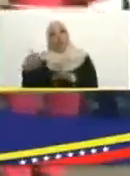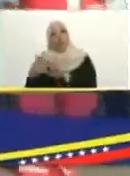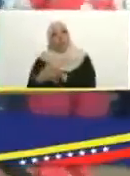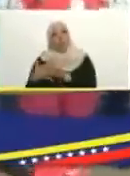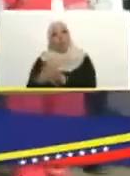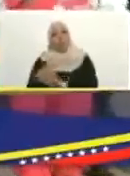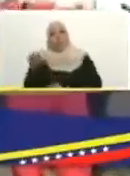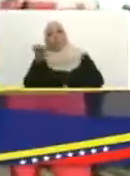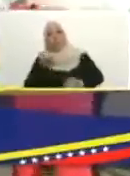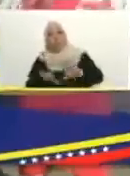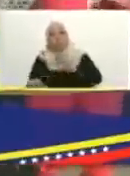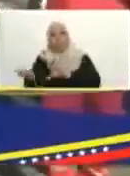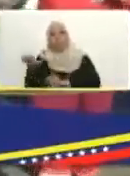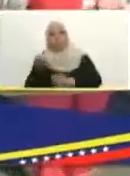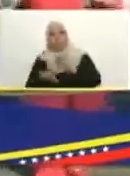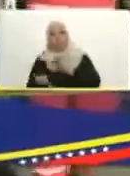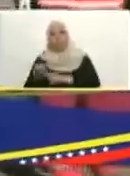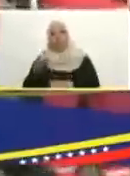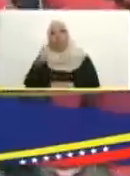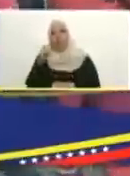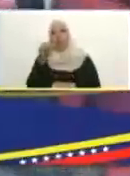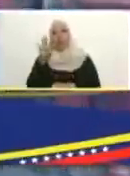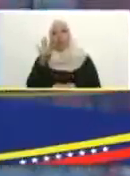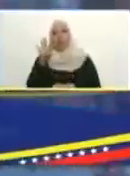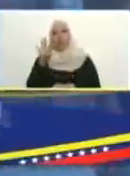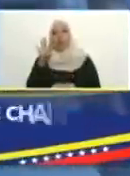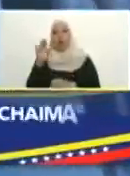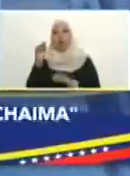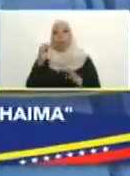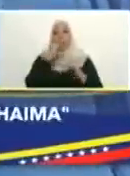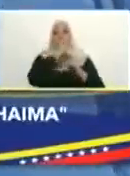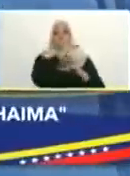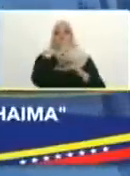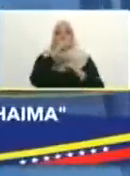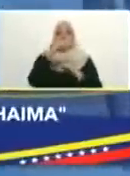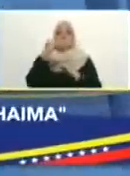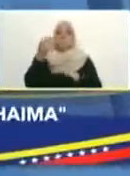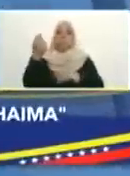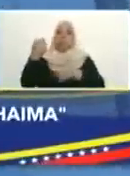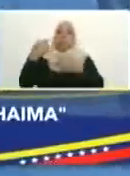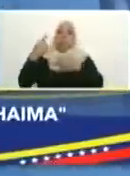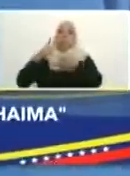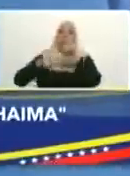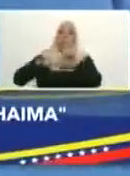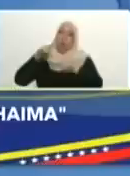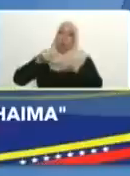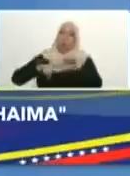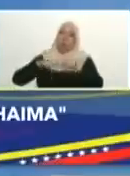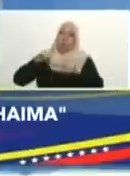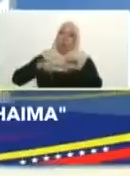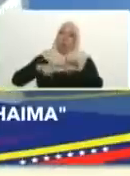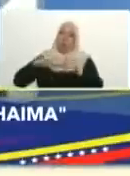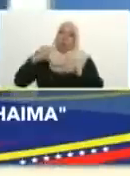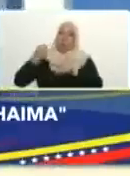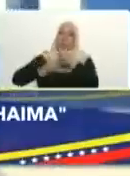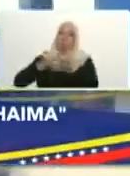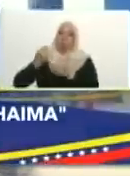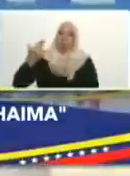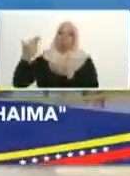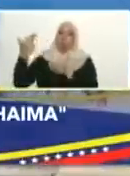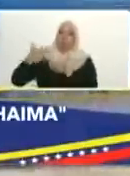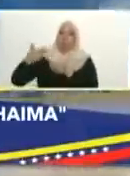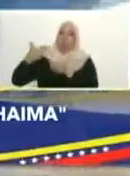una mezcla de 12, 14.000 barriles, que es la que es producto comercial, que se transporta hasta hacia